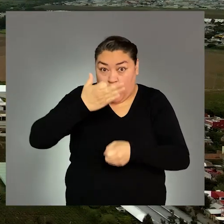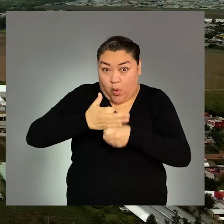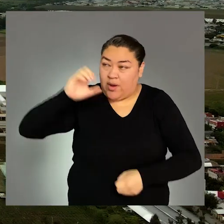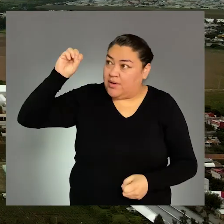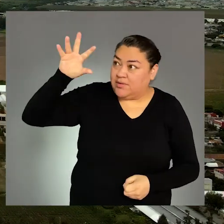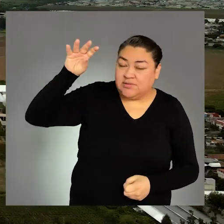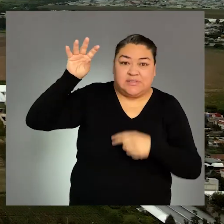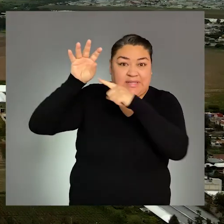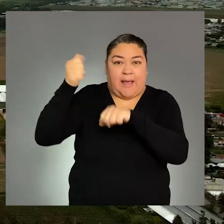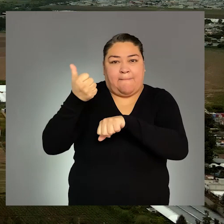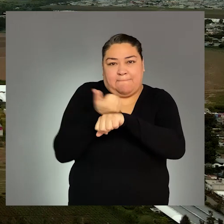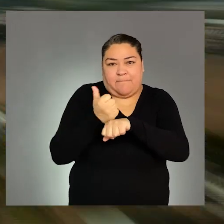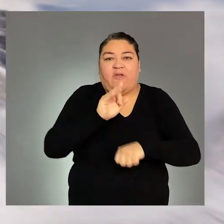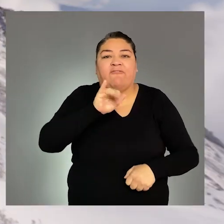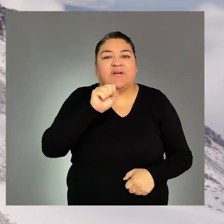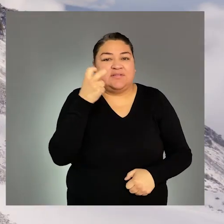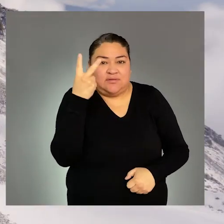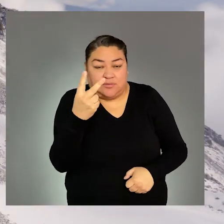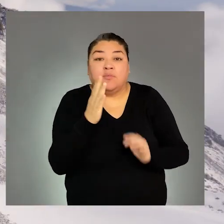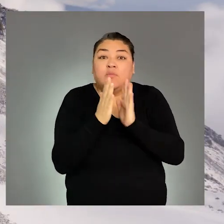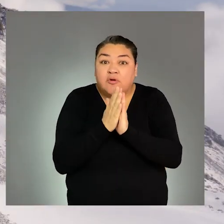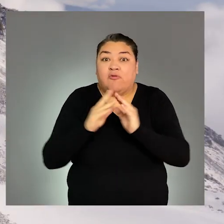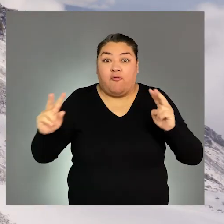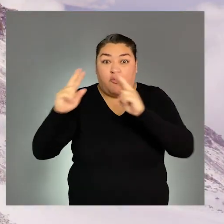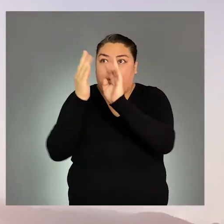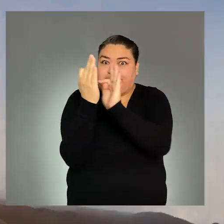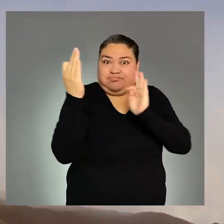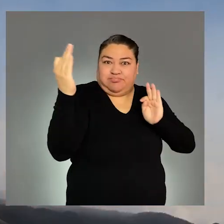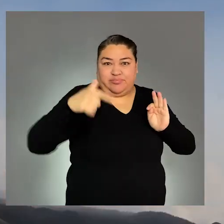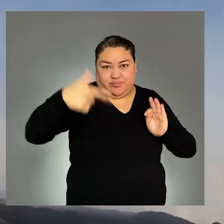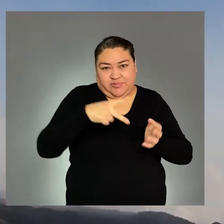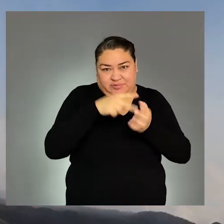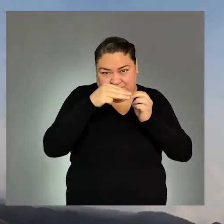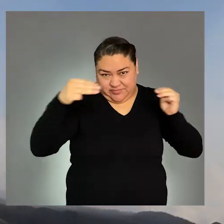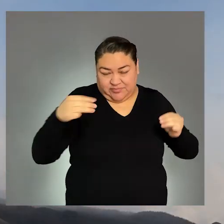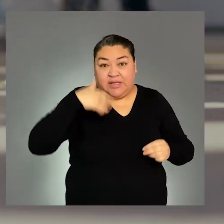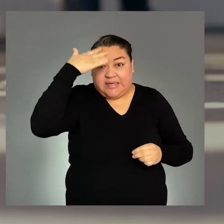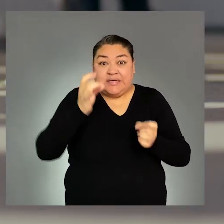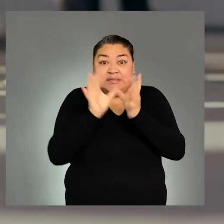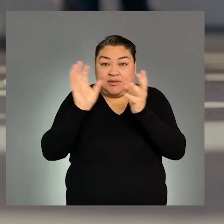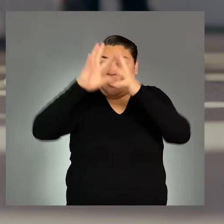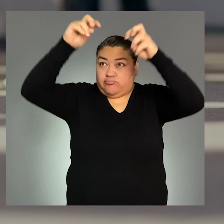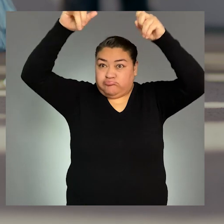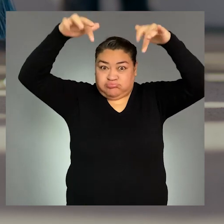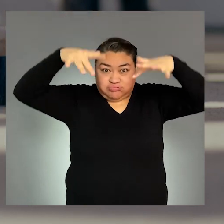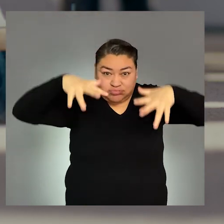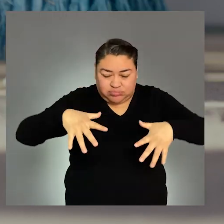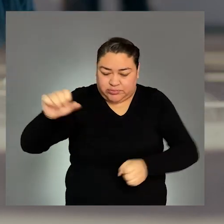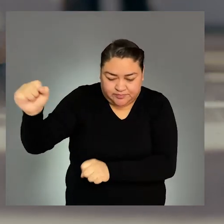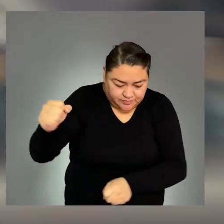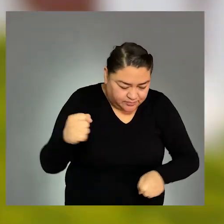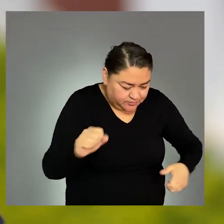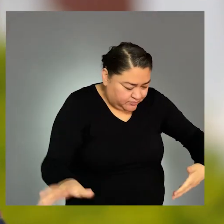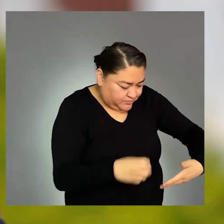semáforo volcánico continúa en Amarillo fase 2 no te acerques a más de 12 km en caso de caída de ceniza barrela y depositala en